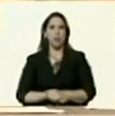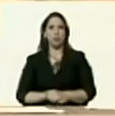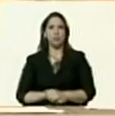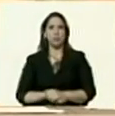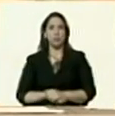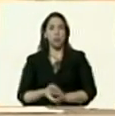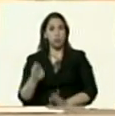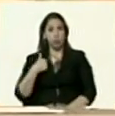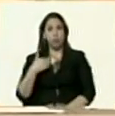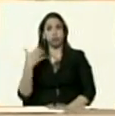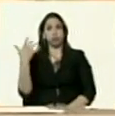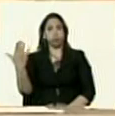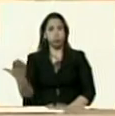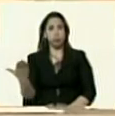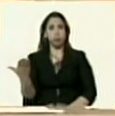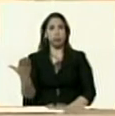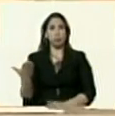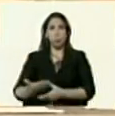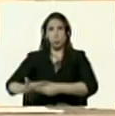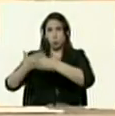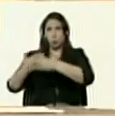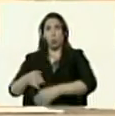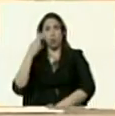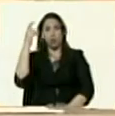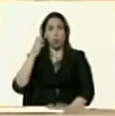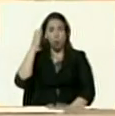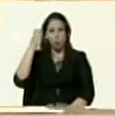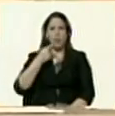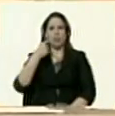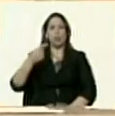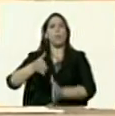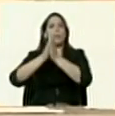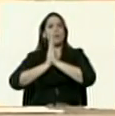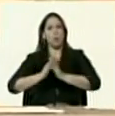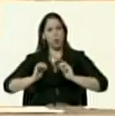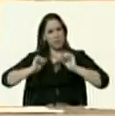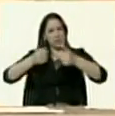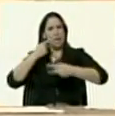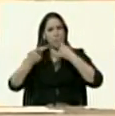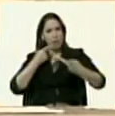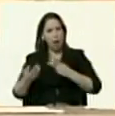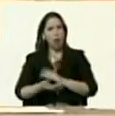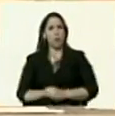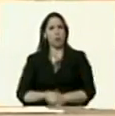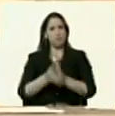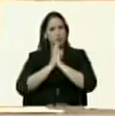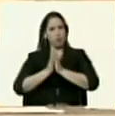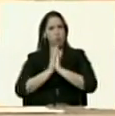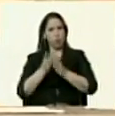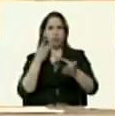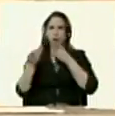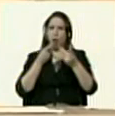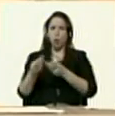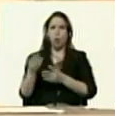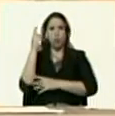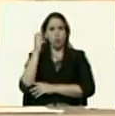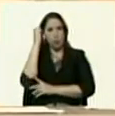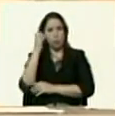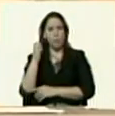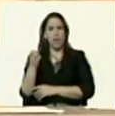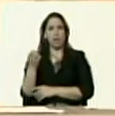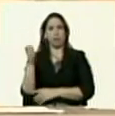mano a la Unión Europea. Y les digo, vamos a iniciar un diálogo a la Unión Europea.